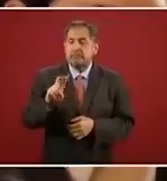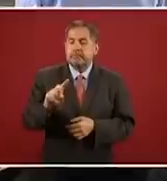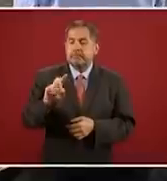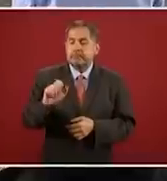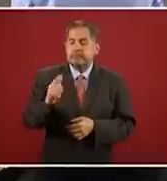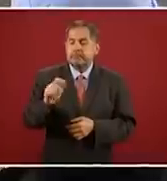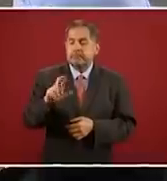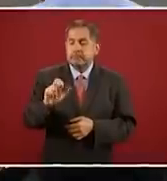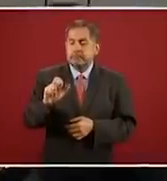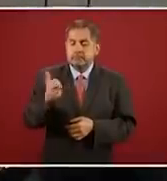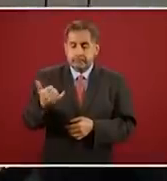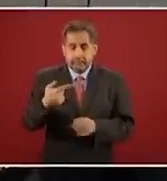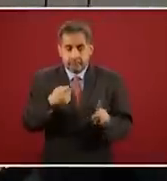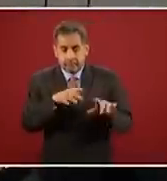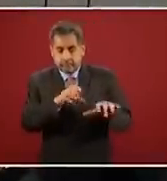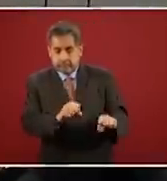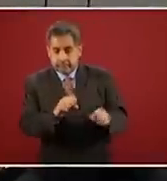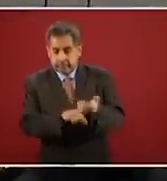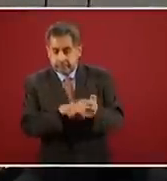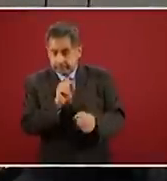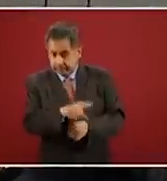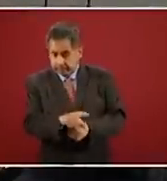Gracias. A ver,